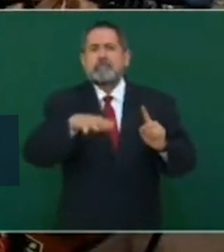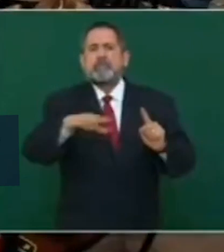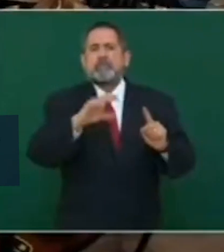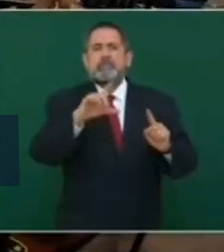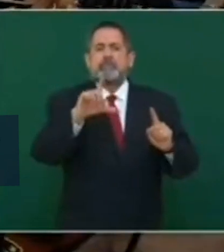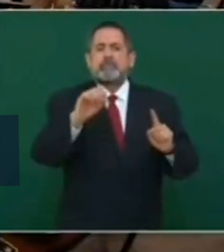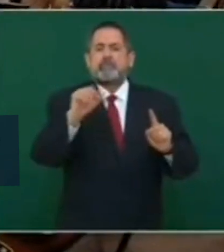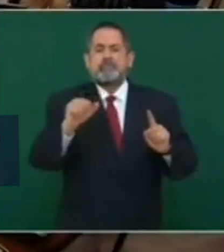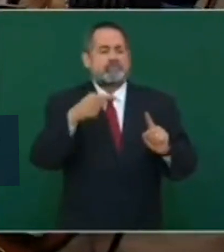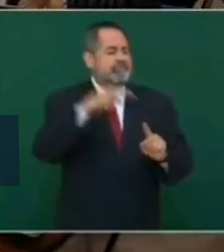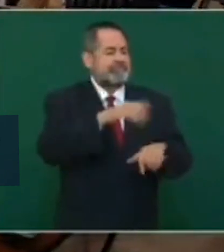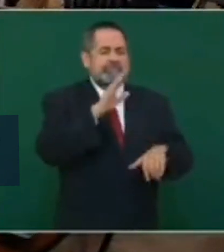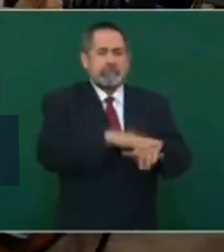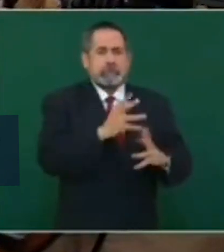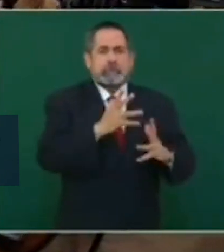ejemplo